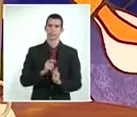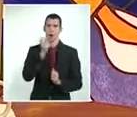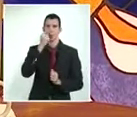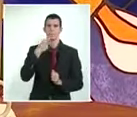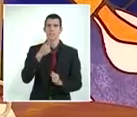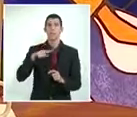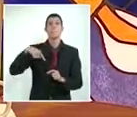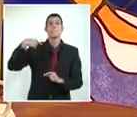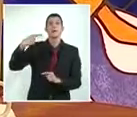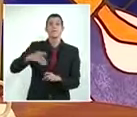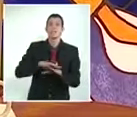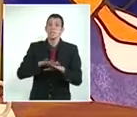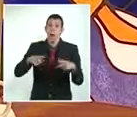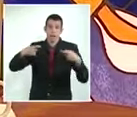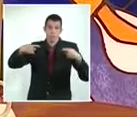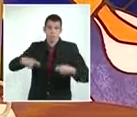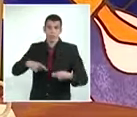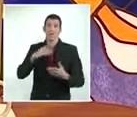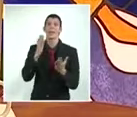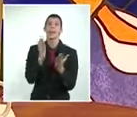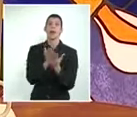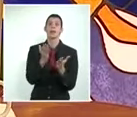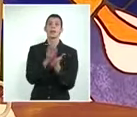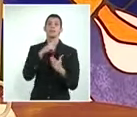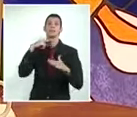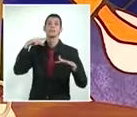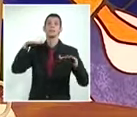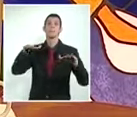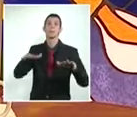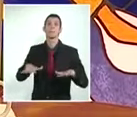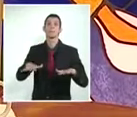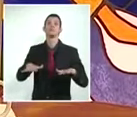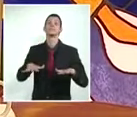de suspender las clases en las